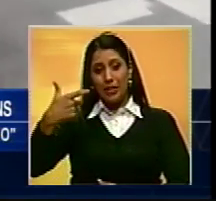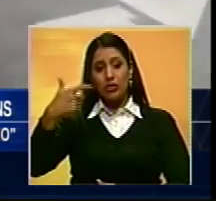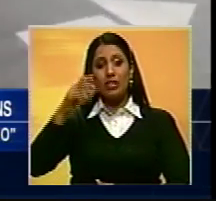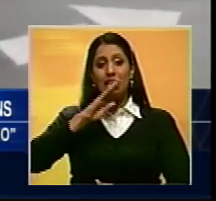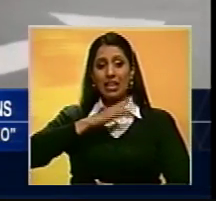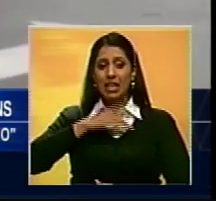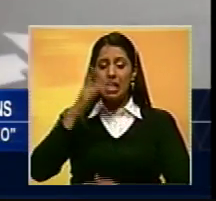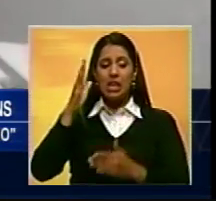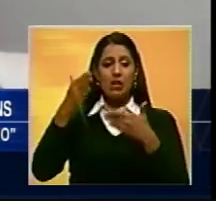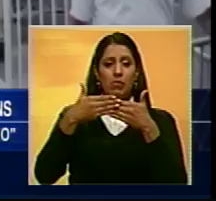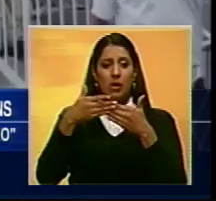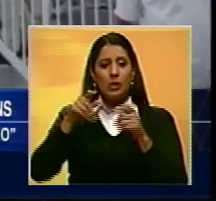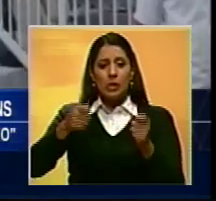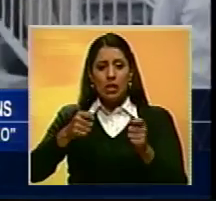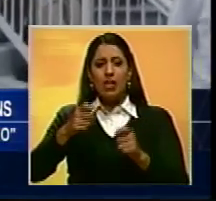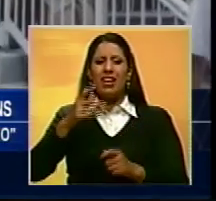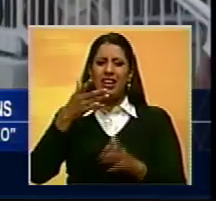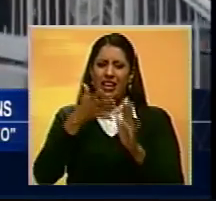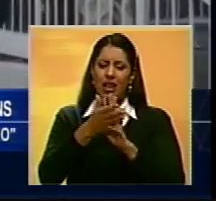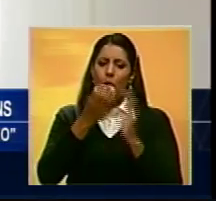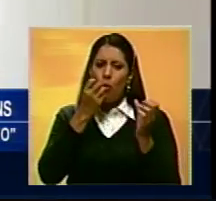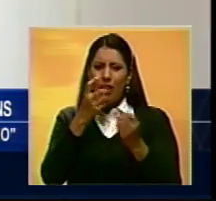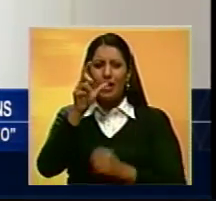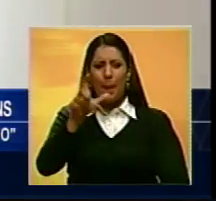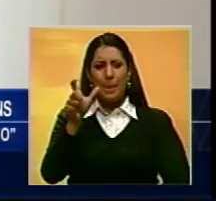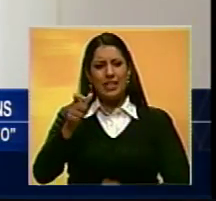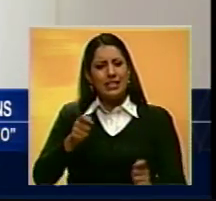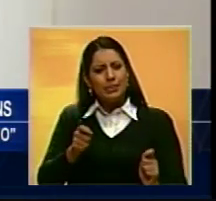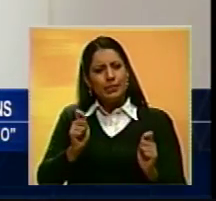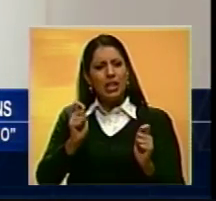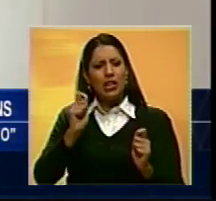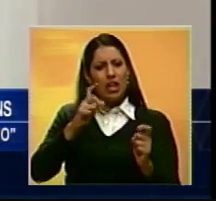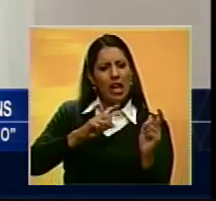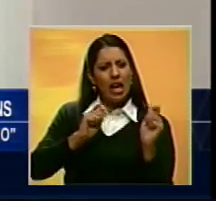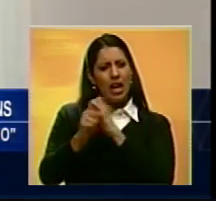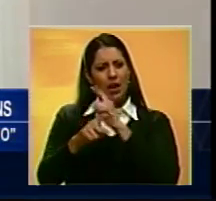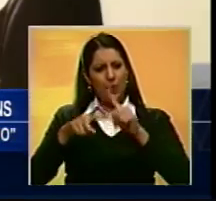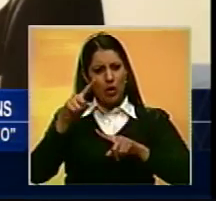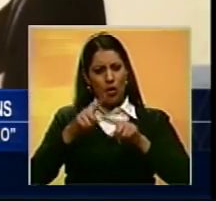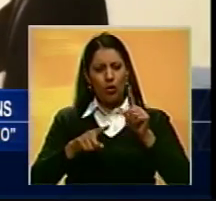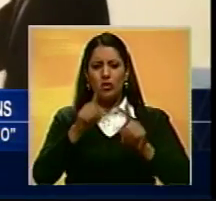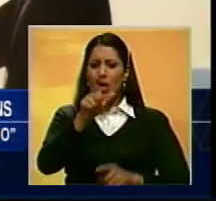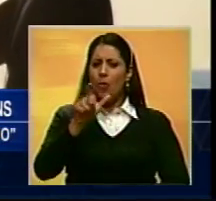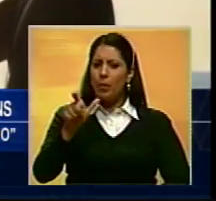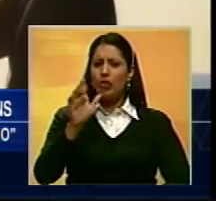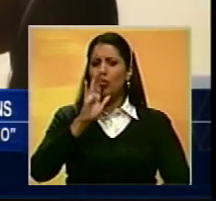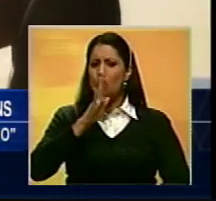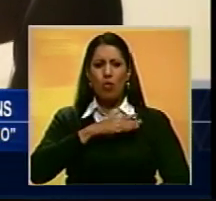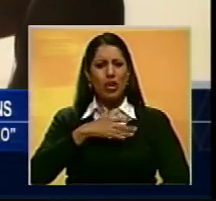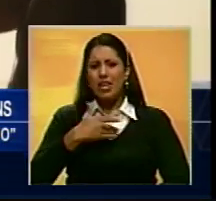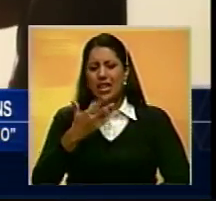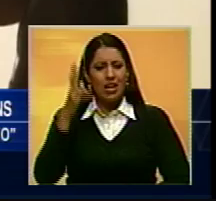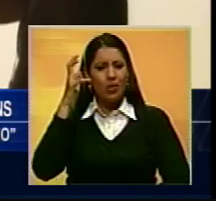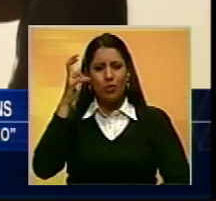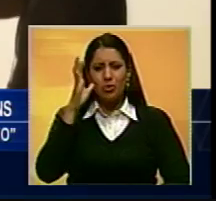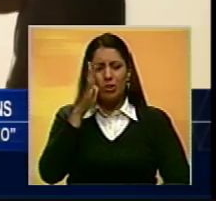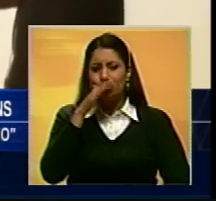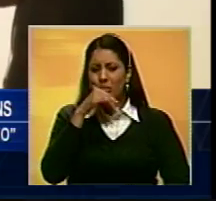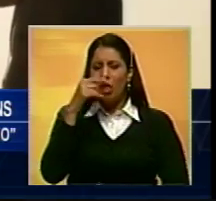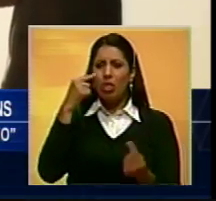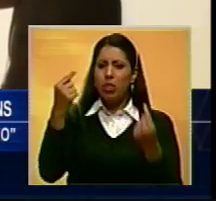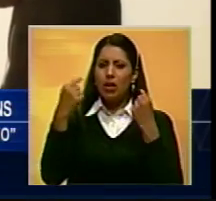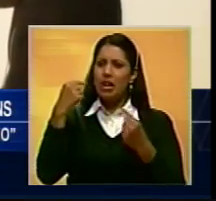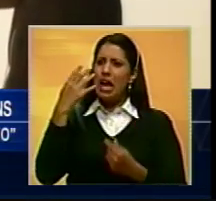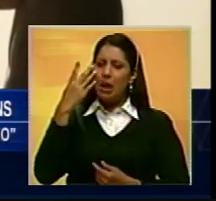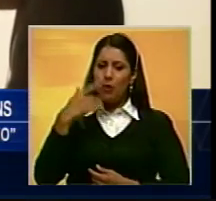tiende a querer cerrarte. Lo que quiero decir con esto es que la gente trata de torcer las cosas. Algunas personas no quieren escuchar. Creo que si yo